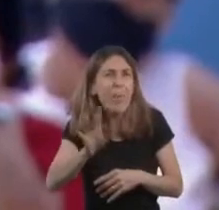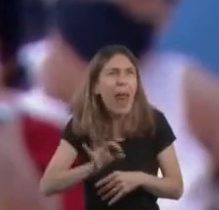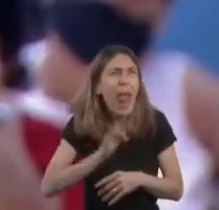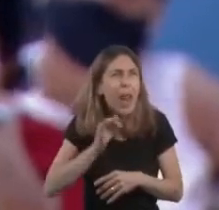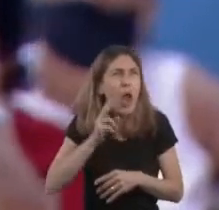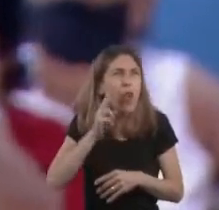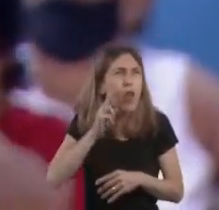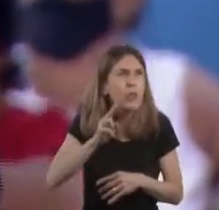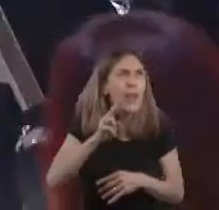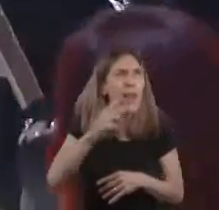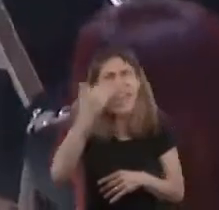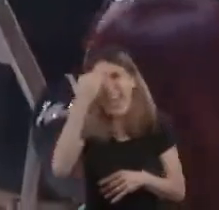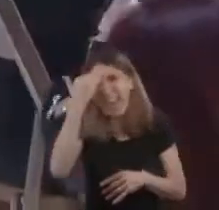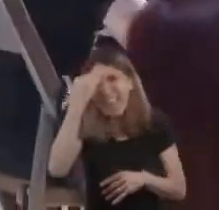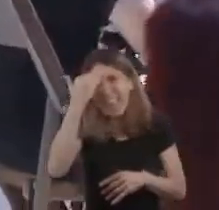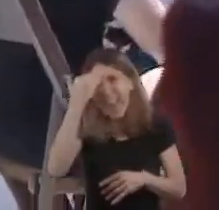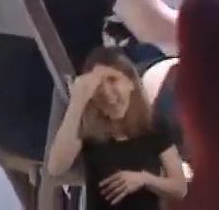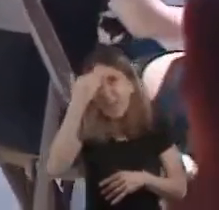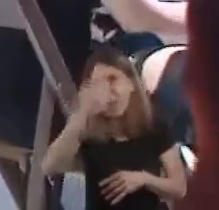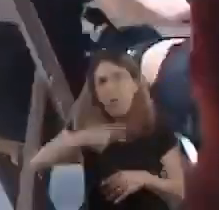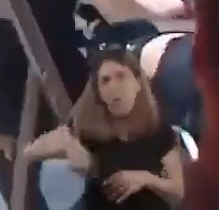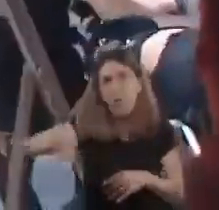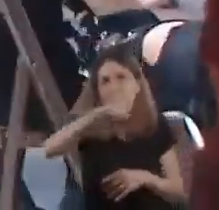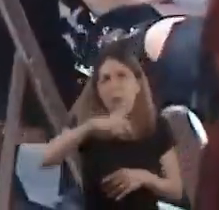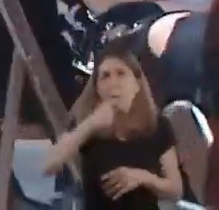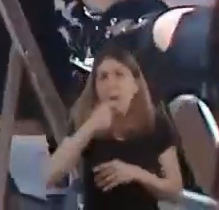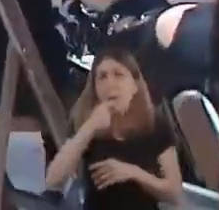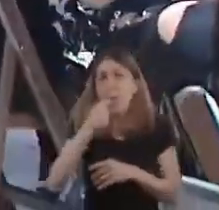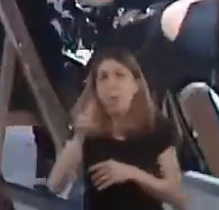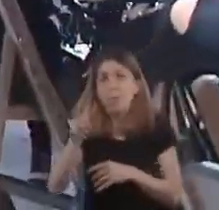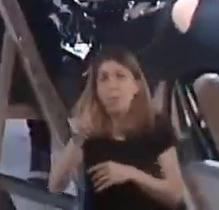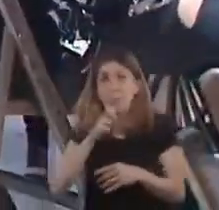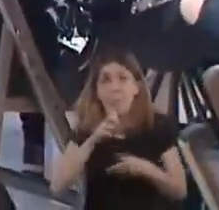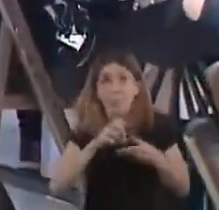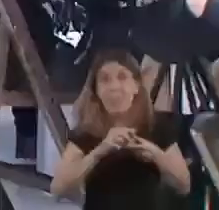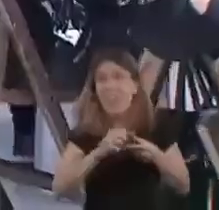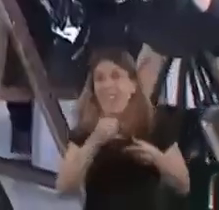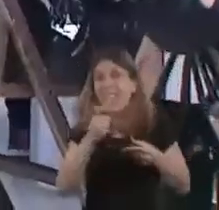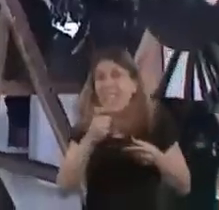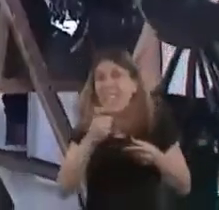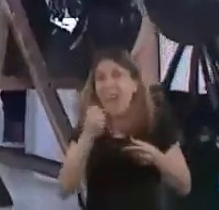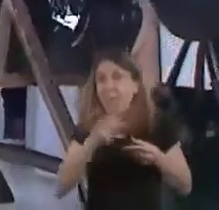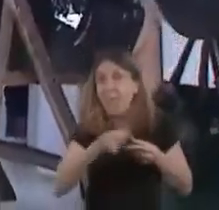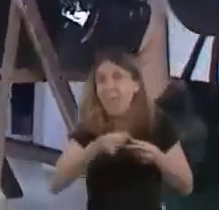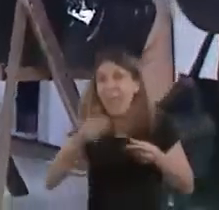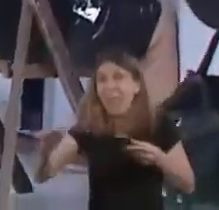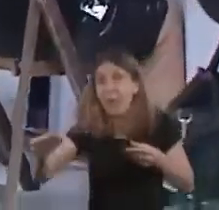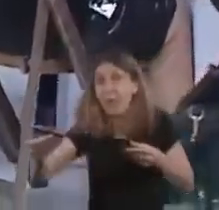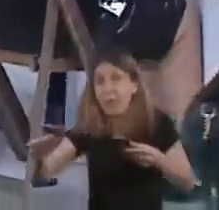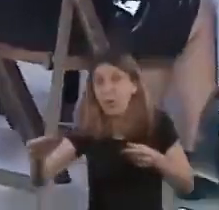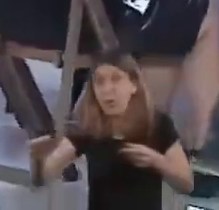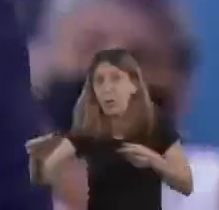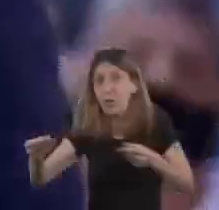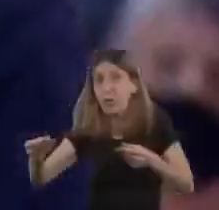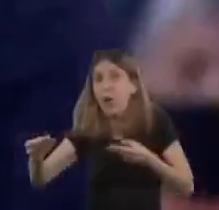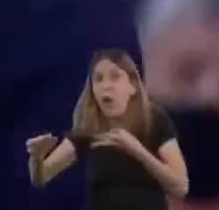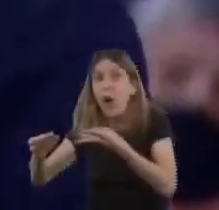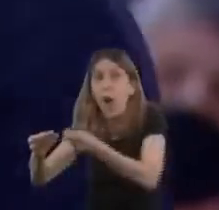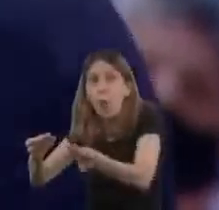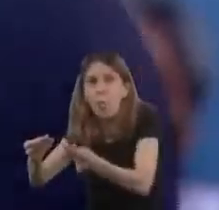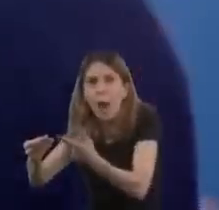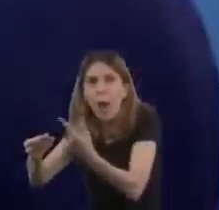2015, ustedes con 100 pesos compraban mercadería por el equivalente a 100. Pero cuando yo